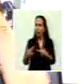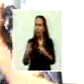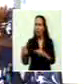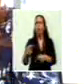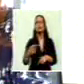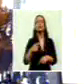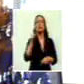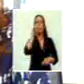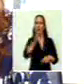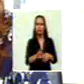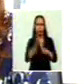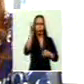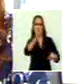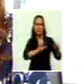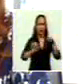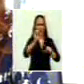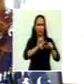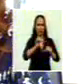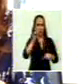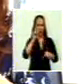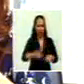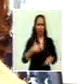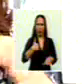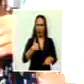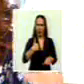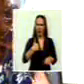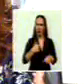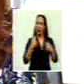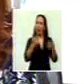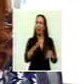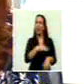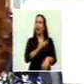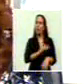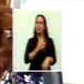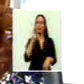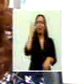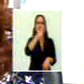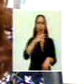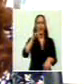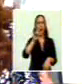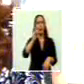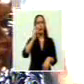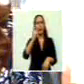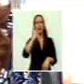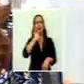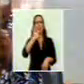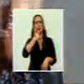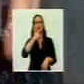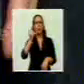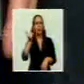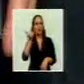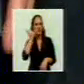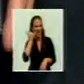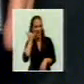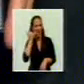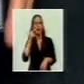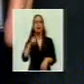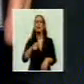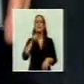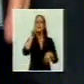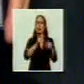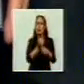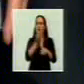científicos argentinos los premios JUSAI, que son los científicos hasta 45